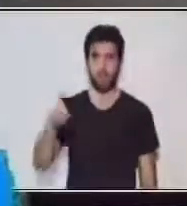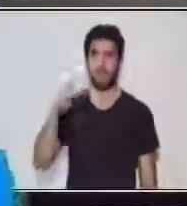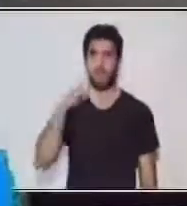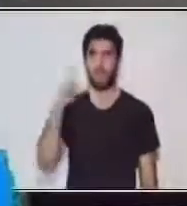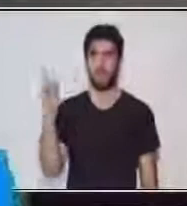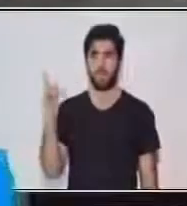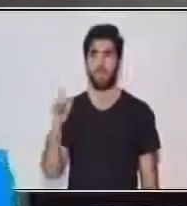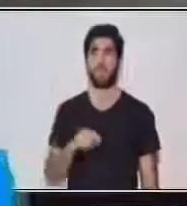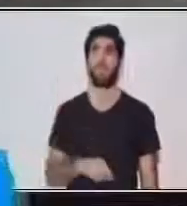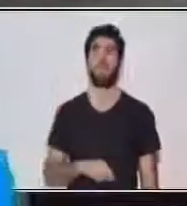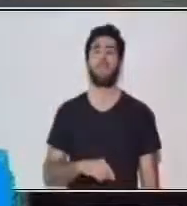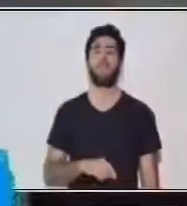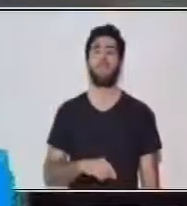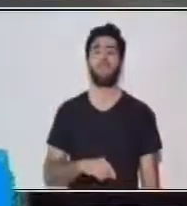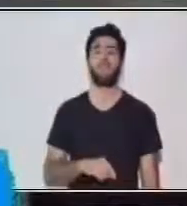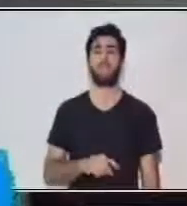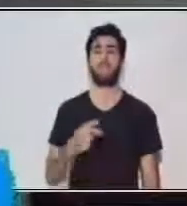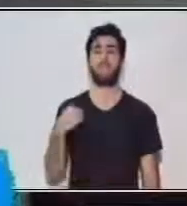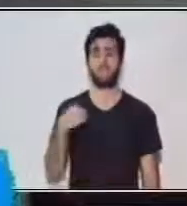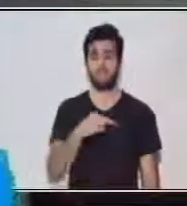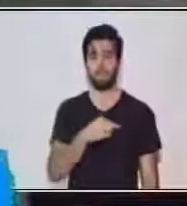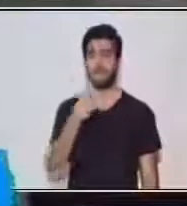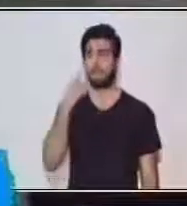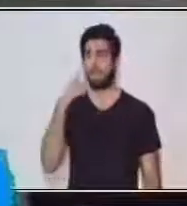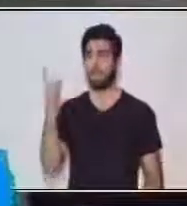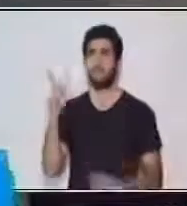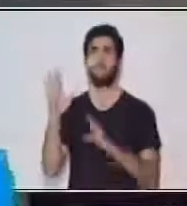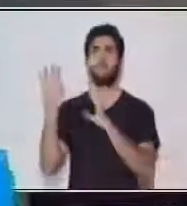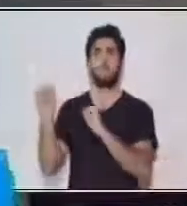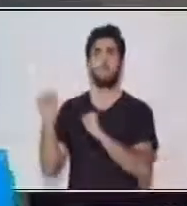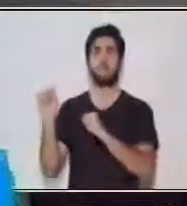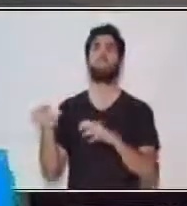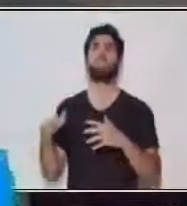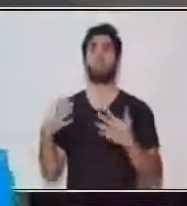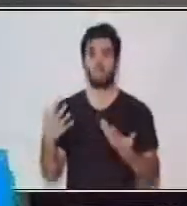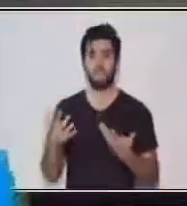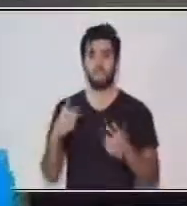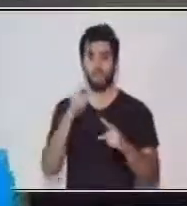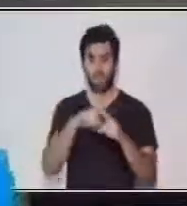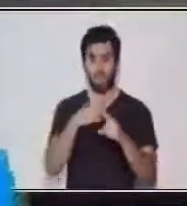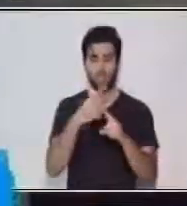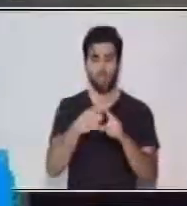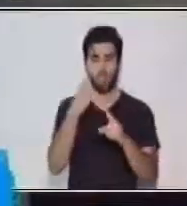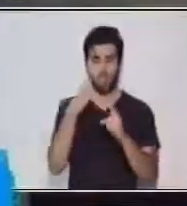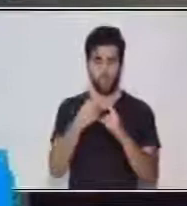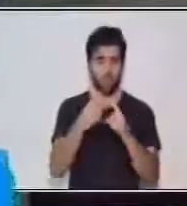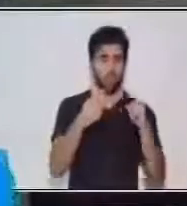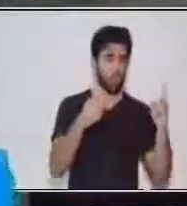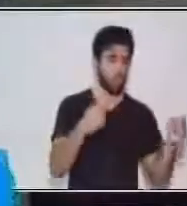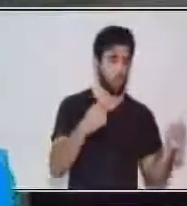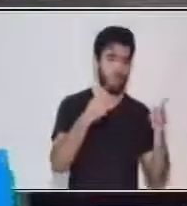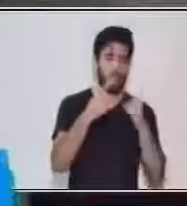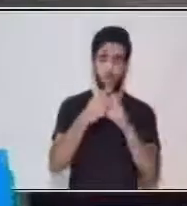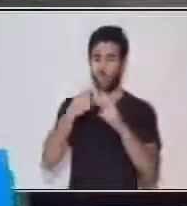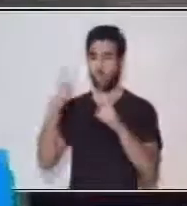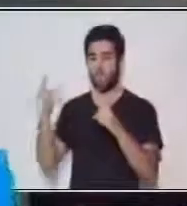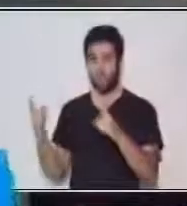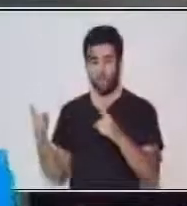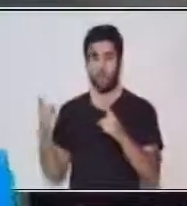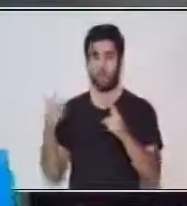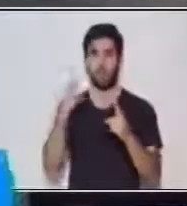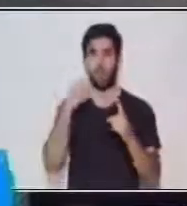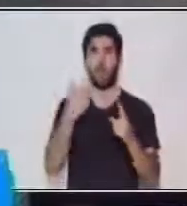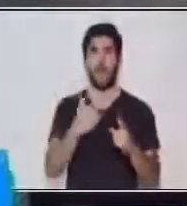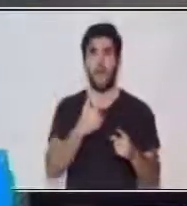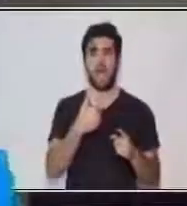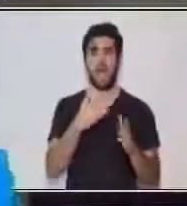equilibrio, vamos a notar que al llegar a los extremos alcanzamos nuestra amplitud o